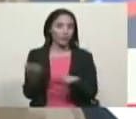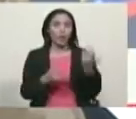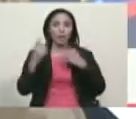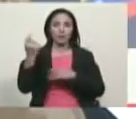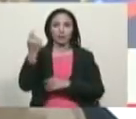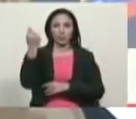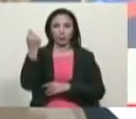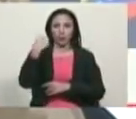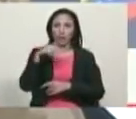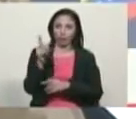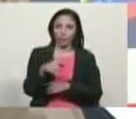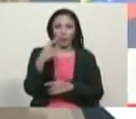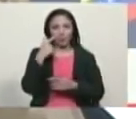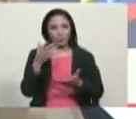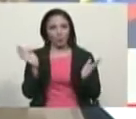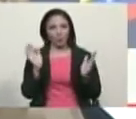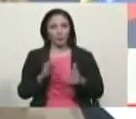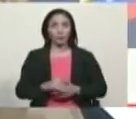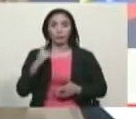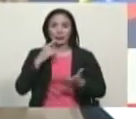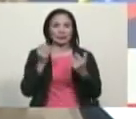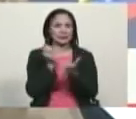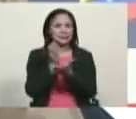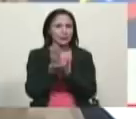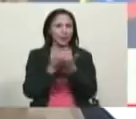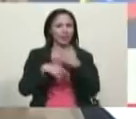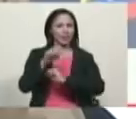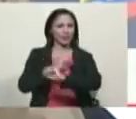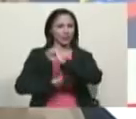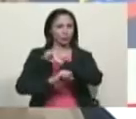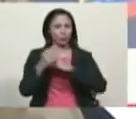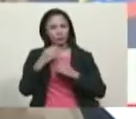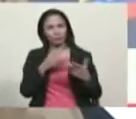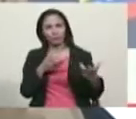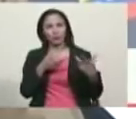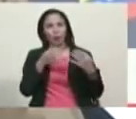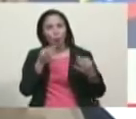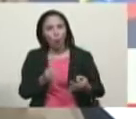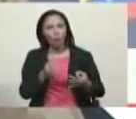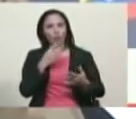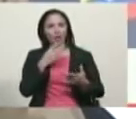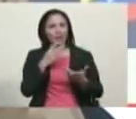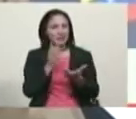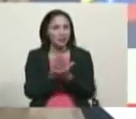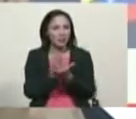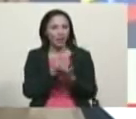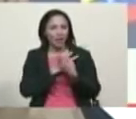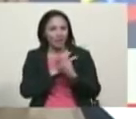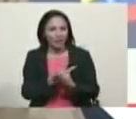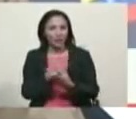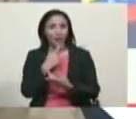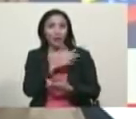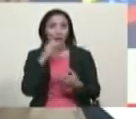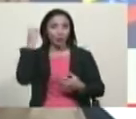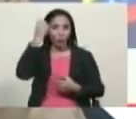eurodiputado, valiente defensor de las causas justas y de la verdad en Europa y en el mundo. Yo